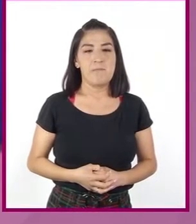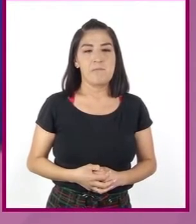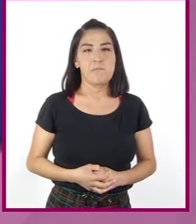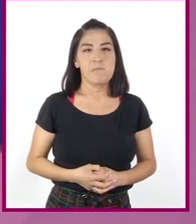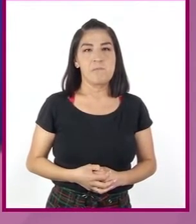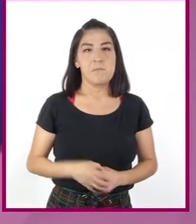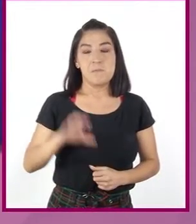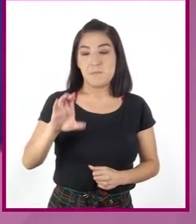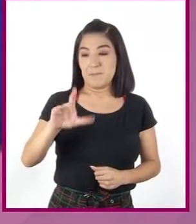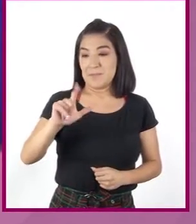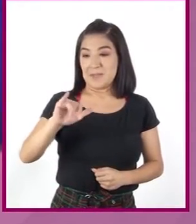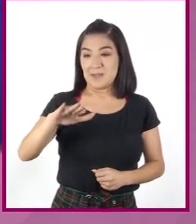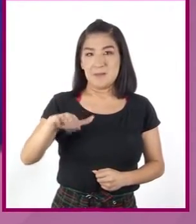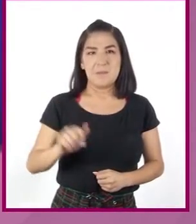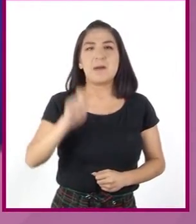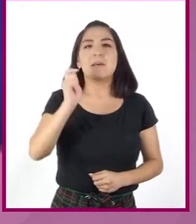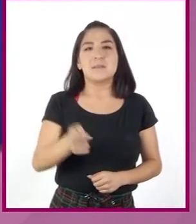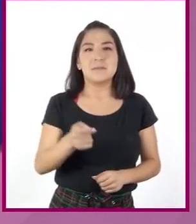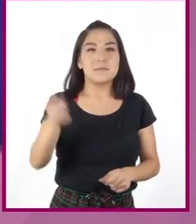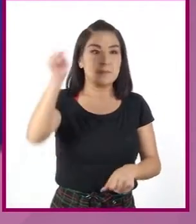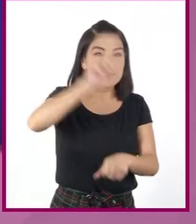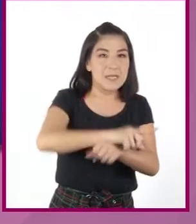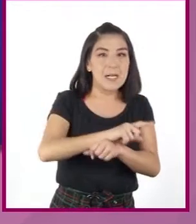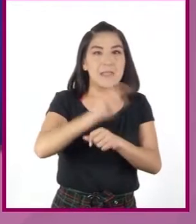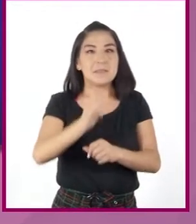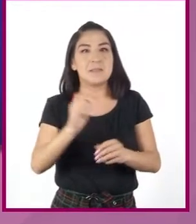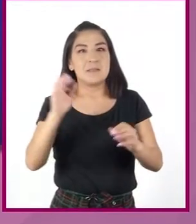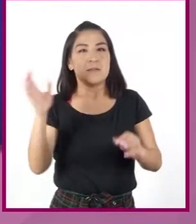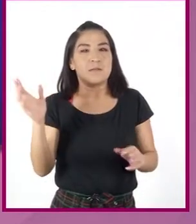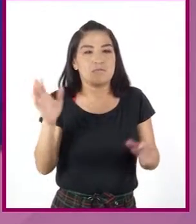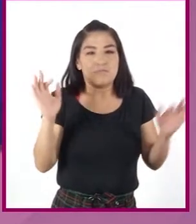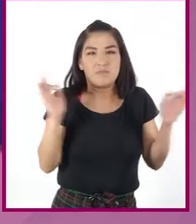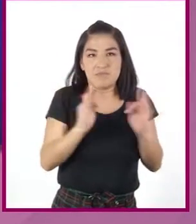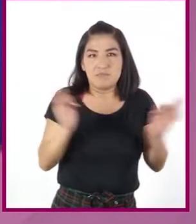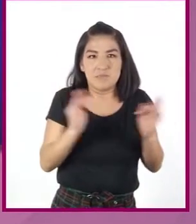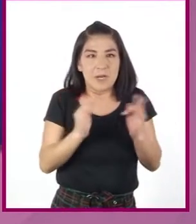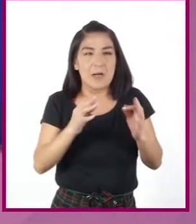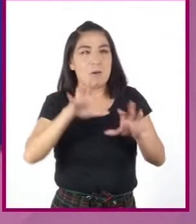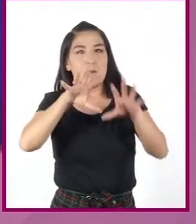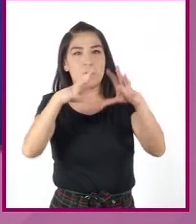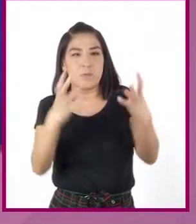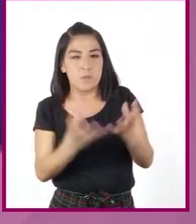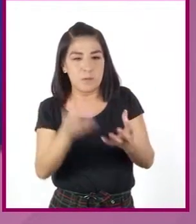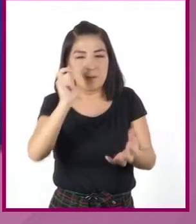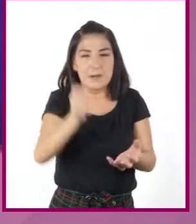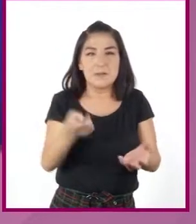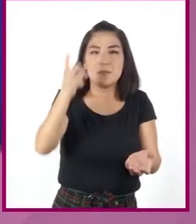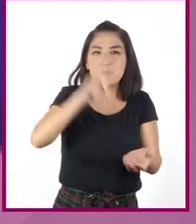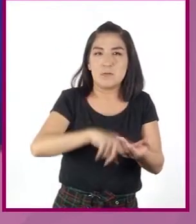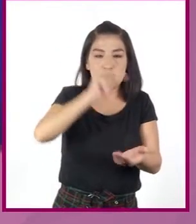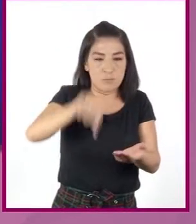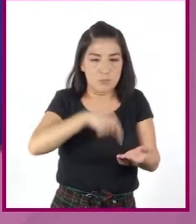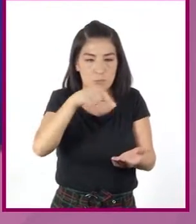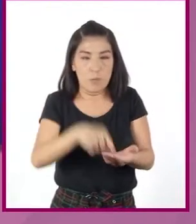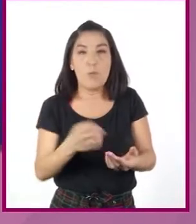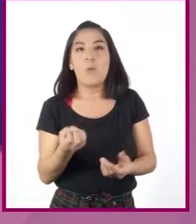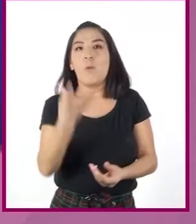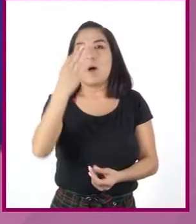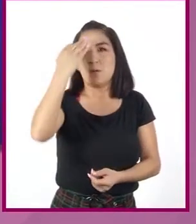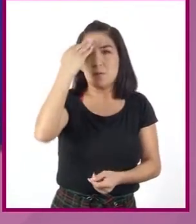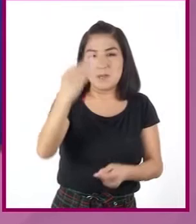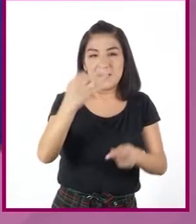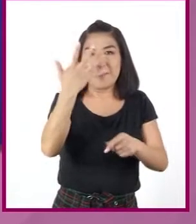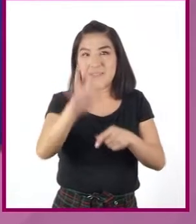El clima es el promedio de las condiciones atmosféricas que se registran en un lugar durante un intervalo de